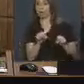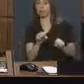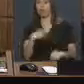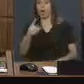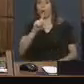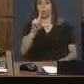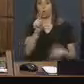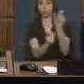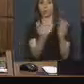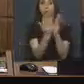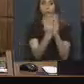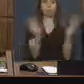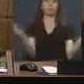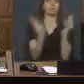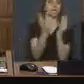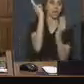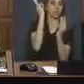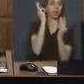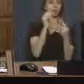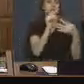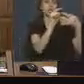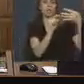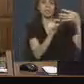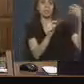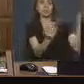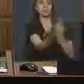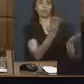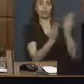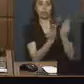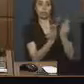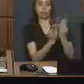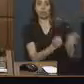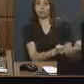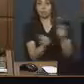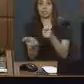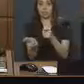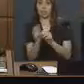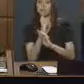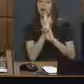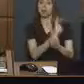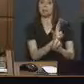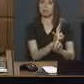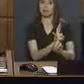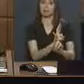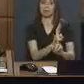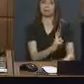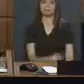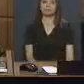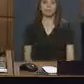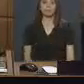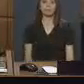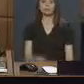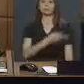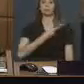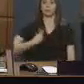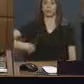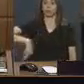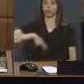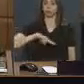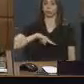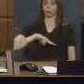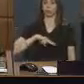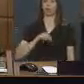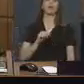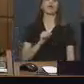lunes para responderle una a una las indicaciones que ellos responsablemente han presentado. Y a nosotros no